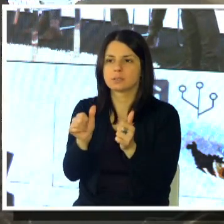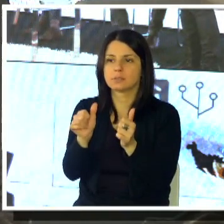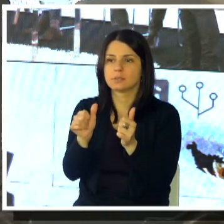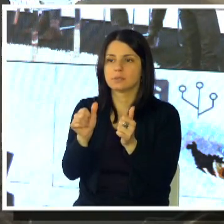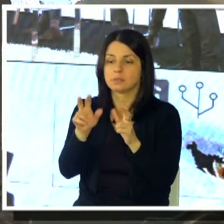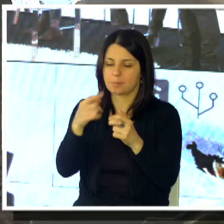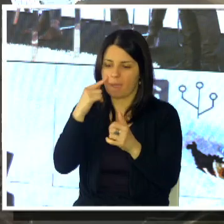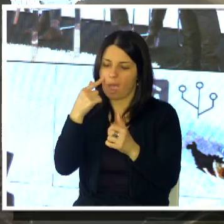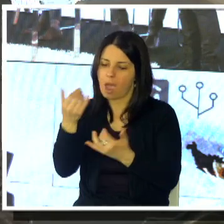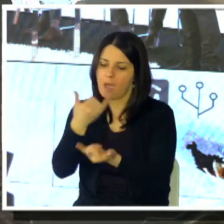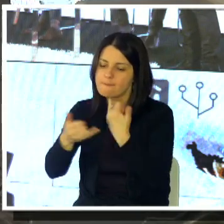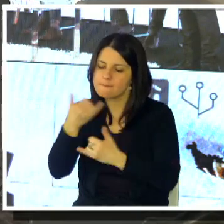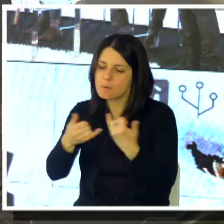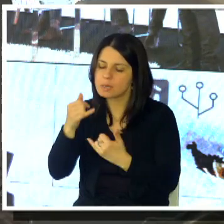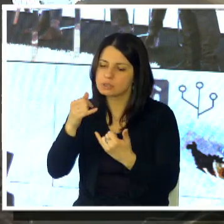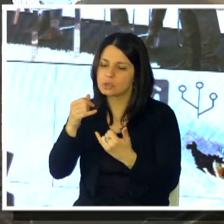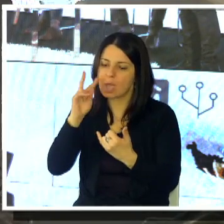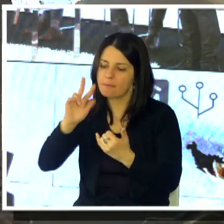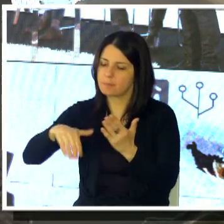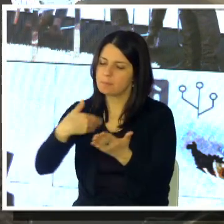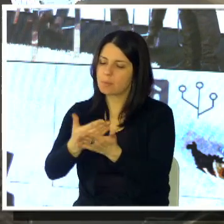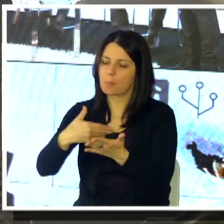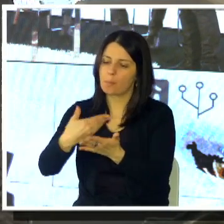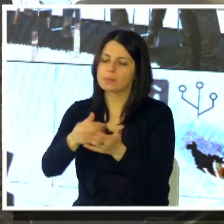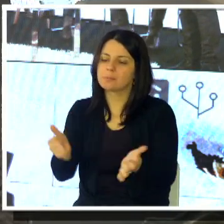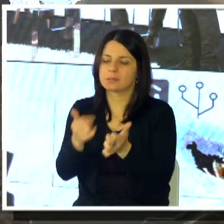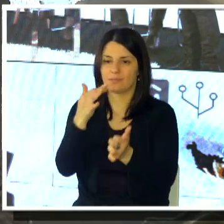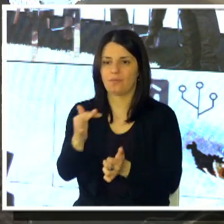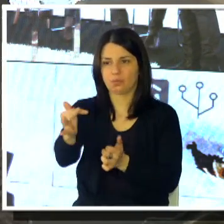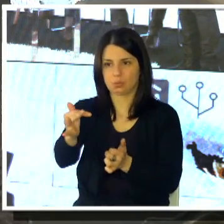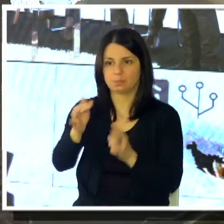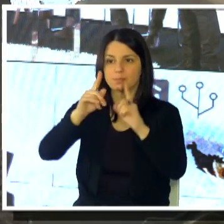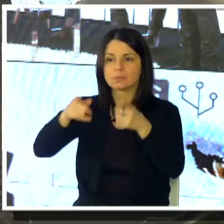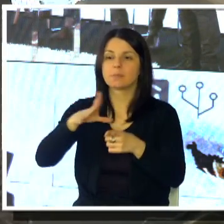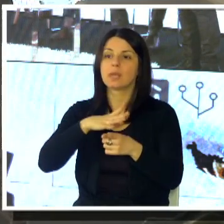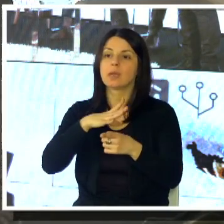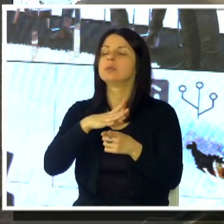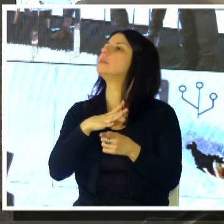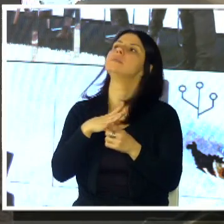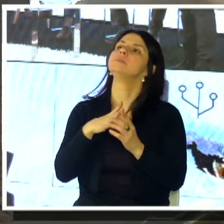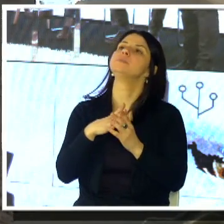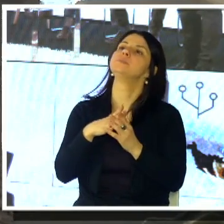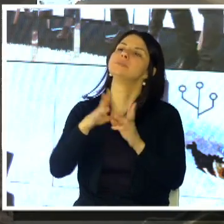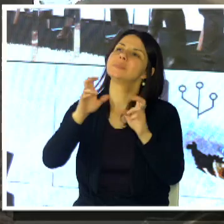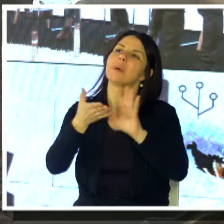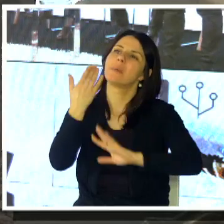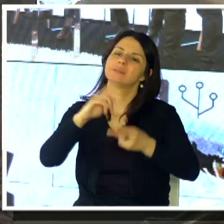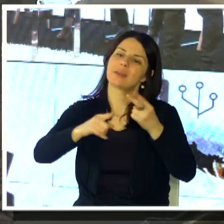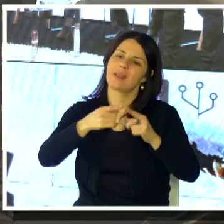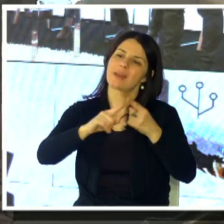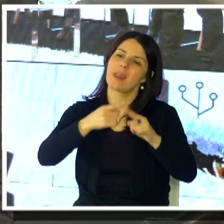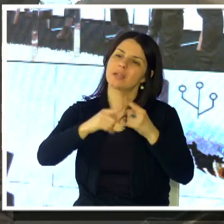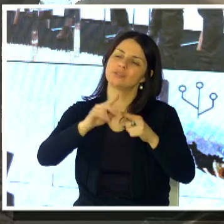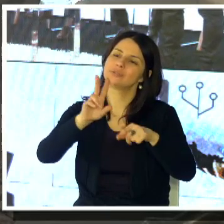manejar esa información y ver propuestas a futuro. Pero también hay una dimensión que está más relacionada con el tiempo